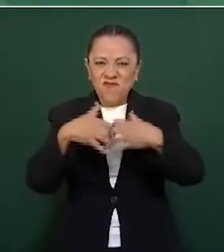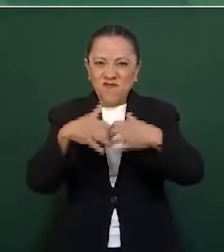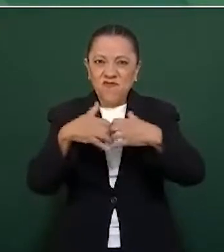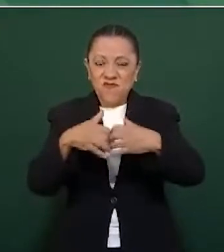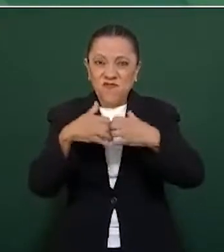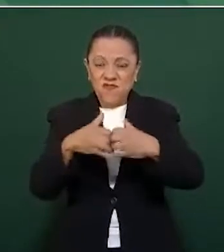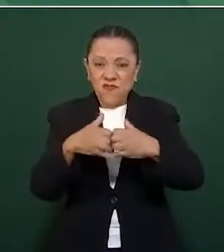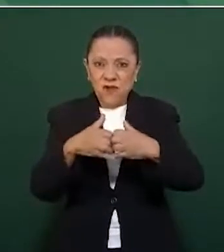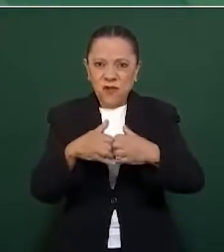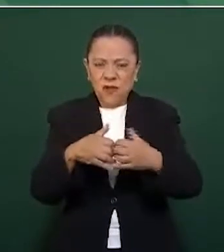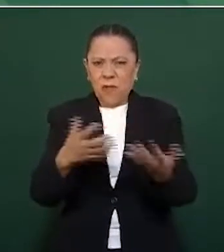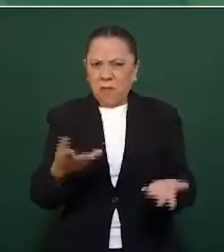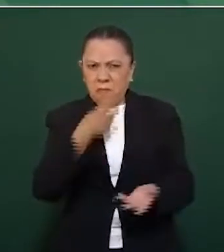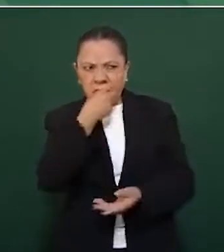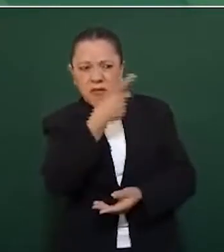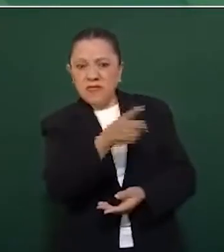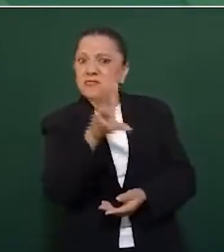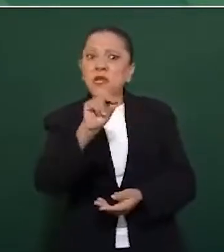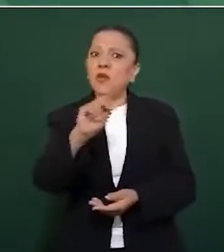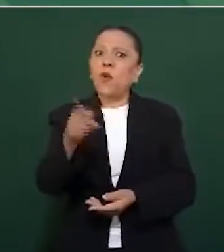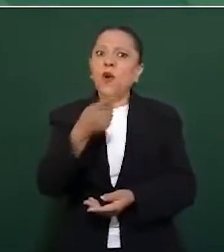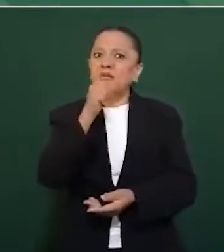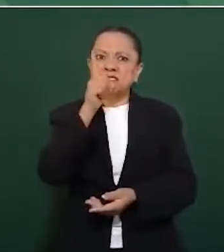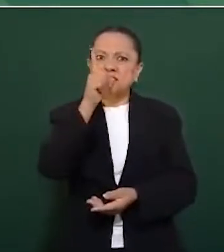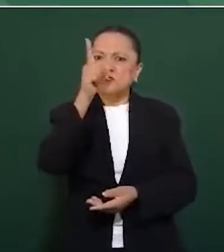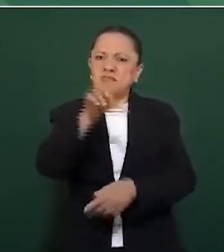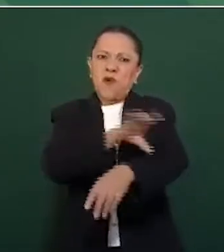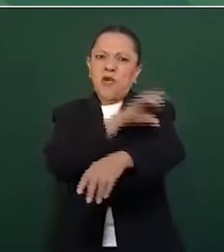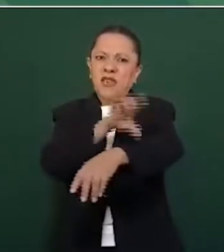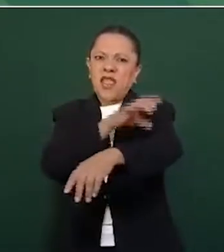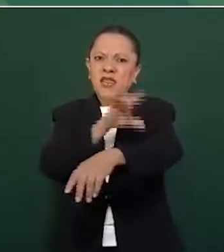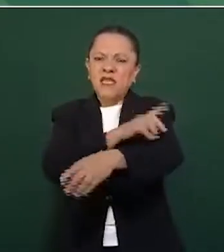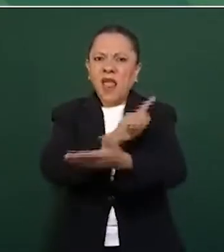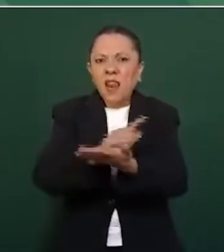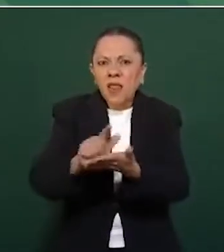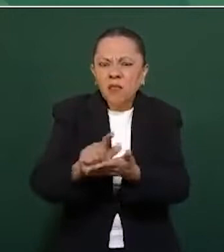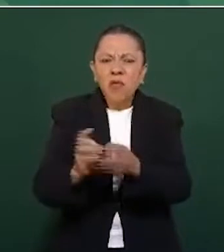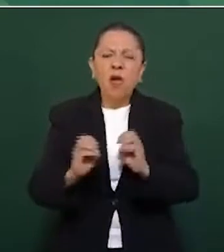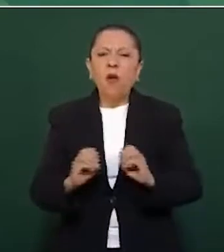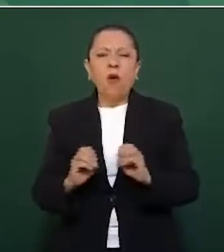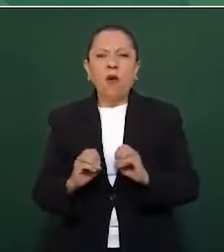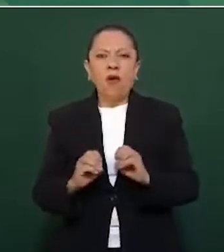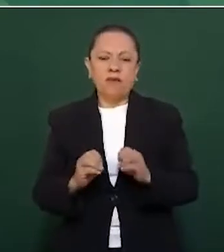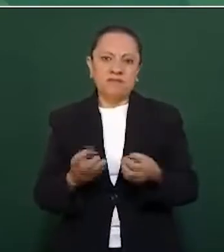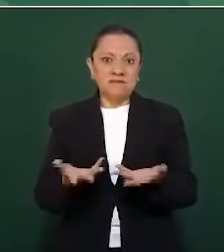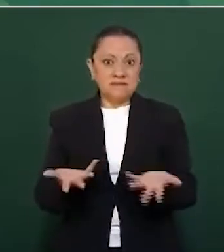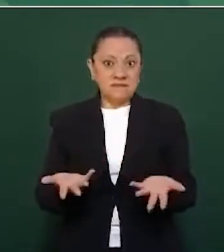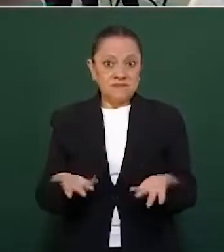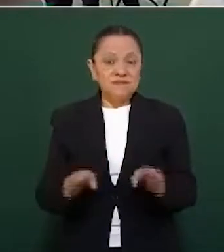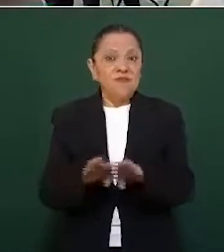no es energía limpia, y el despacho de la energía